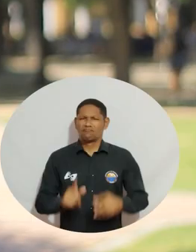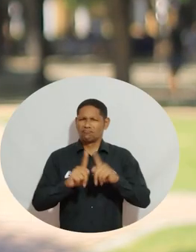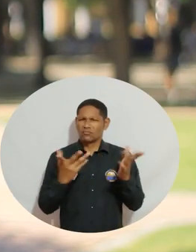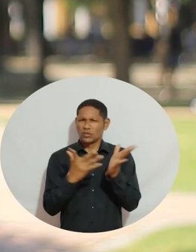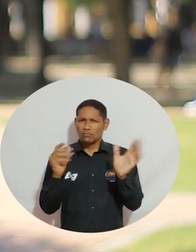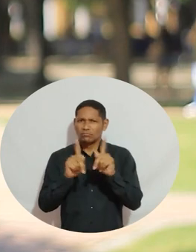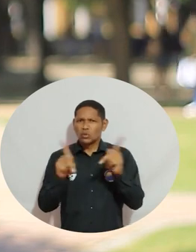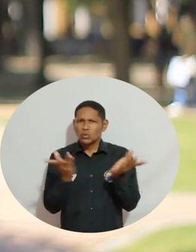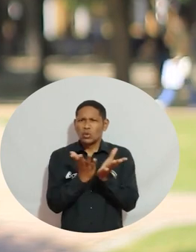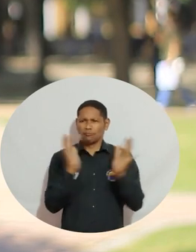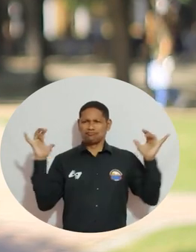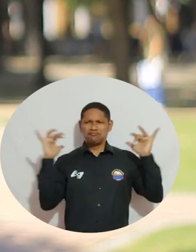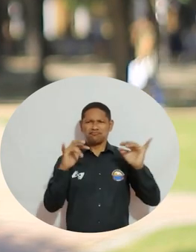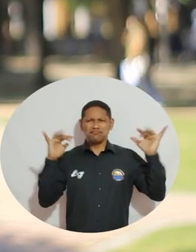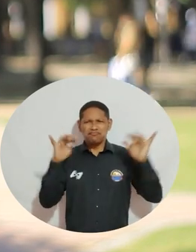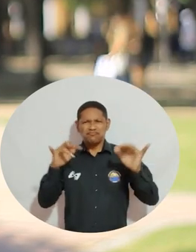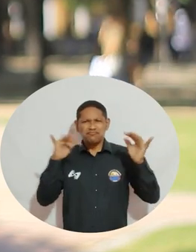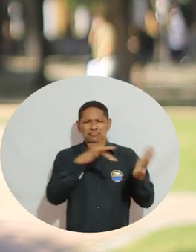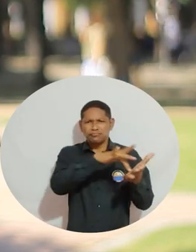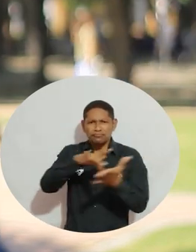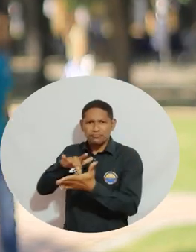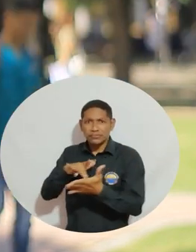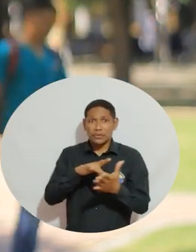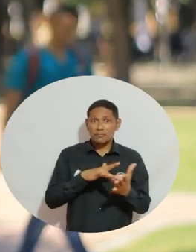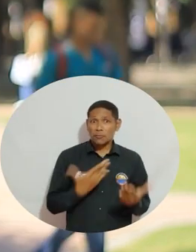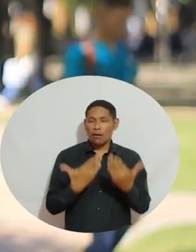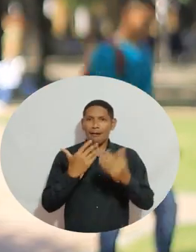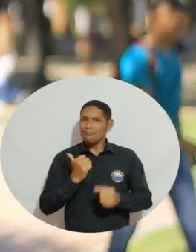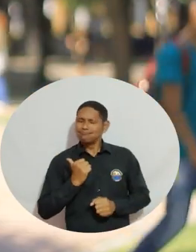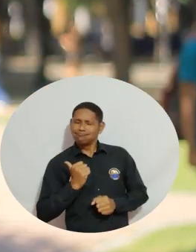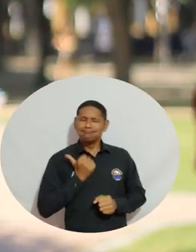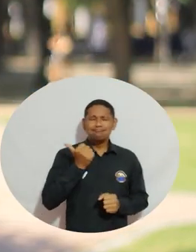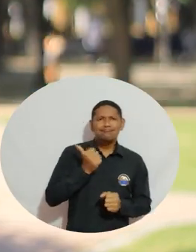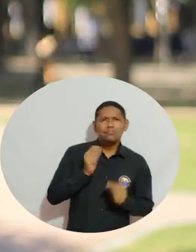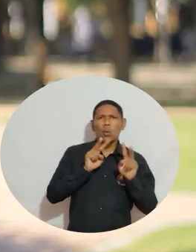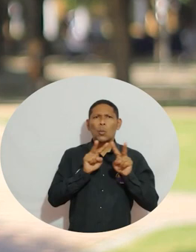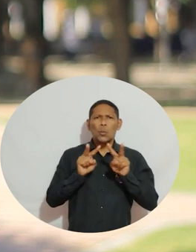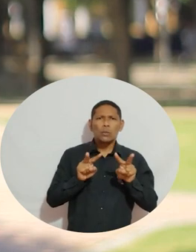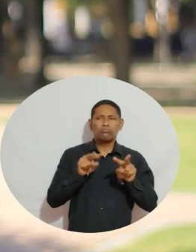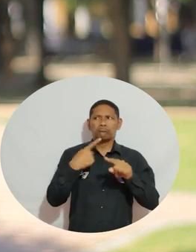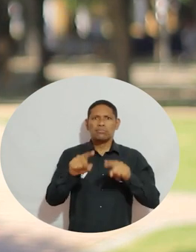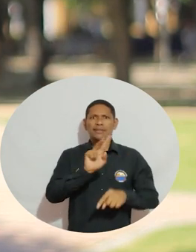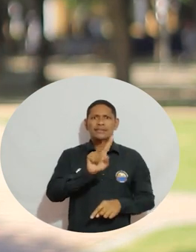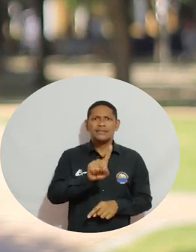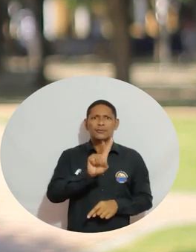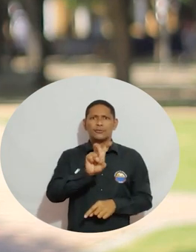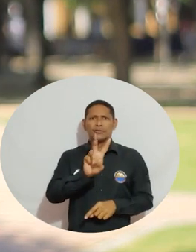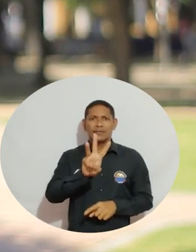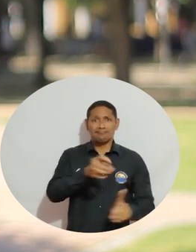Decenas de estudiantes que hicieron parte del noveno simposio Currículo y Políticas Educativas aprovecharon el encuentro en el que se